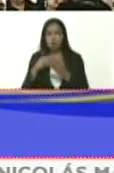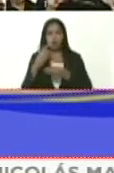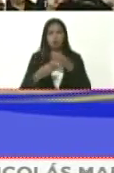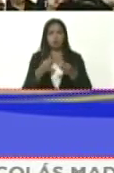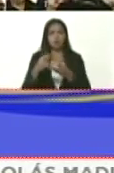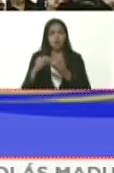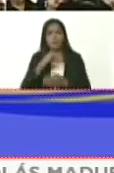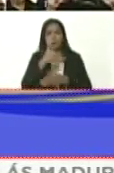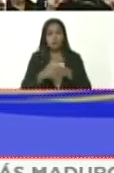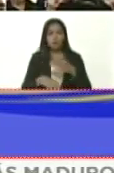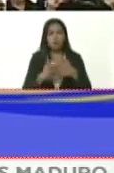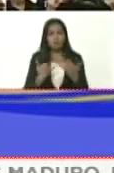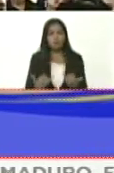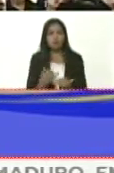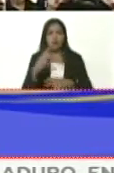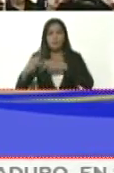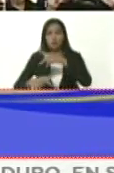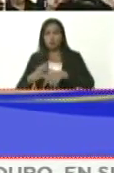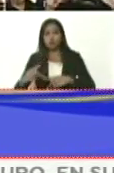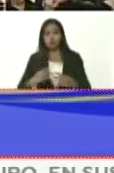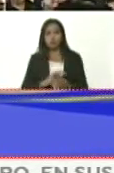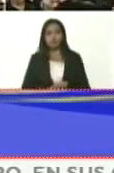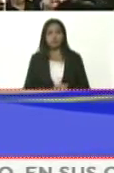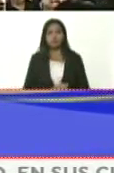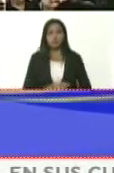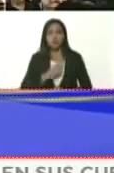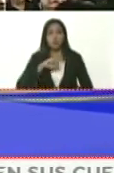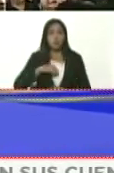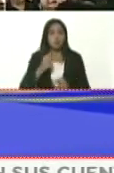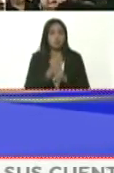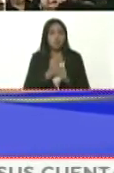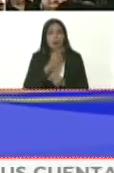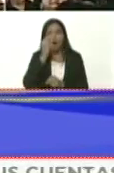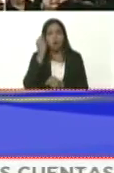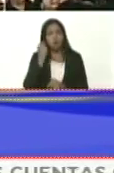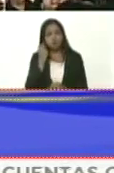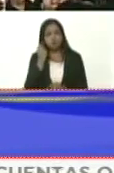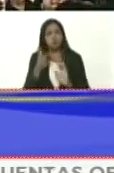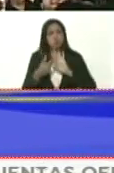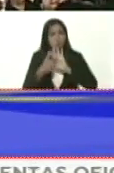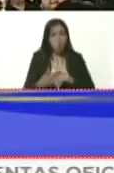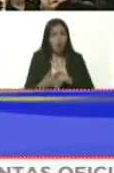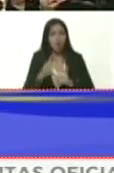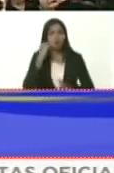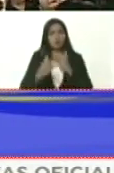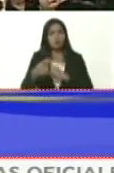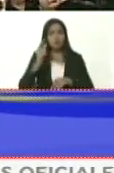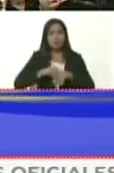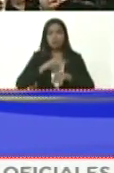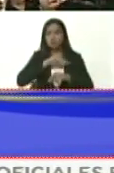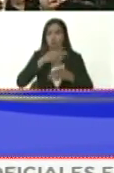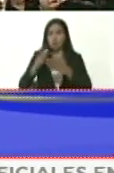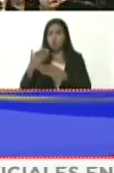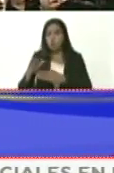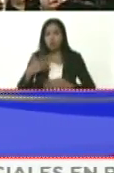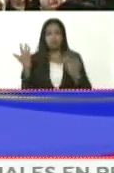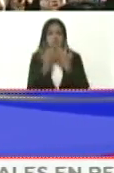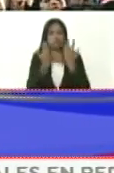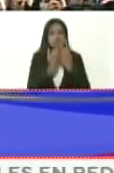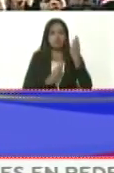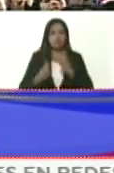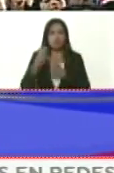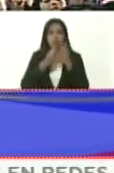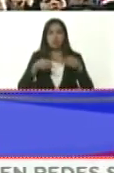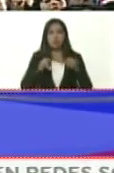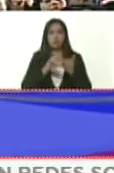su proyecto de producción. Nuestros trabajadores han demostrado en los últimos tiempos, a pesar de la guerra económica